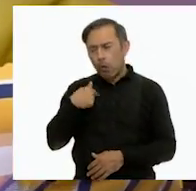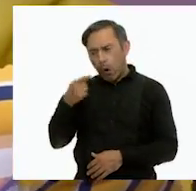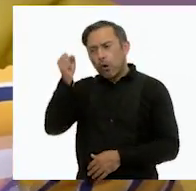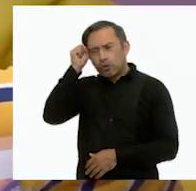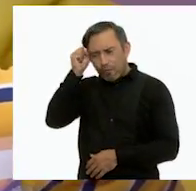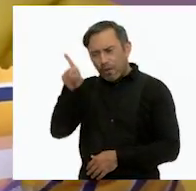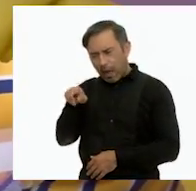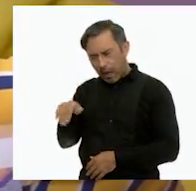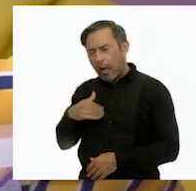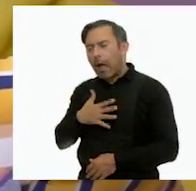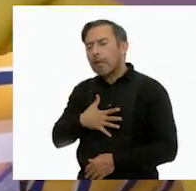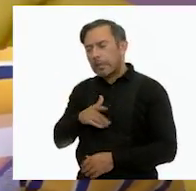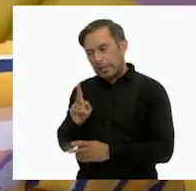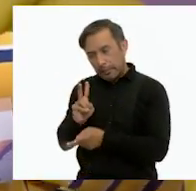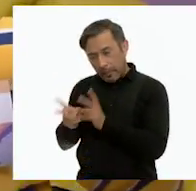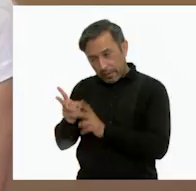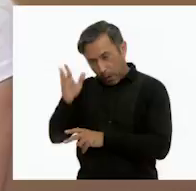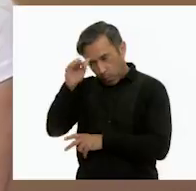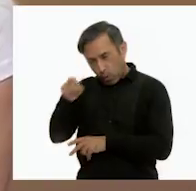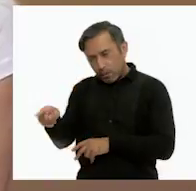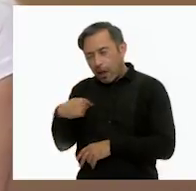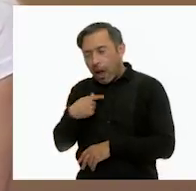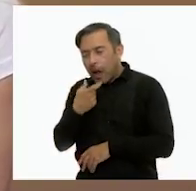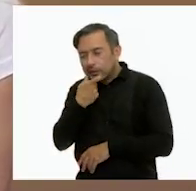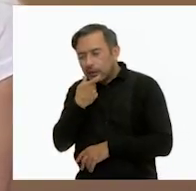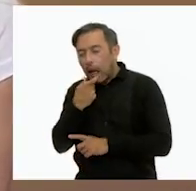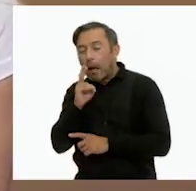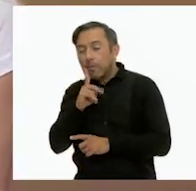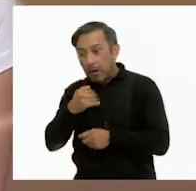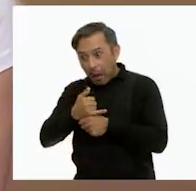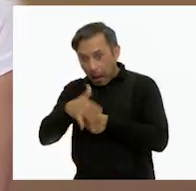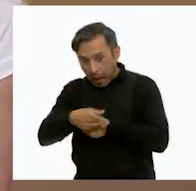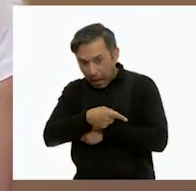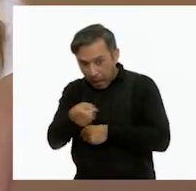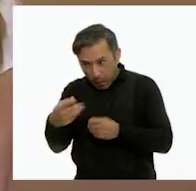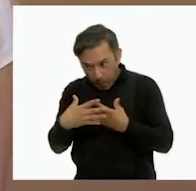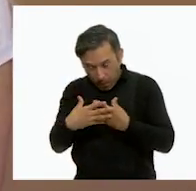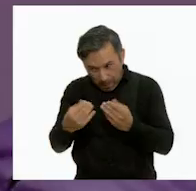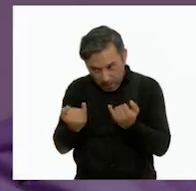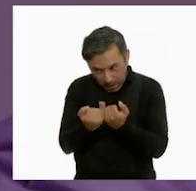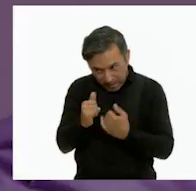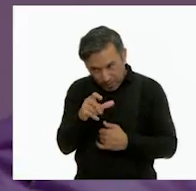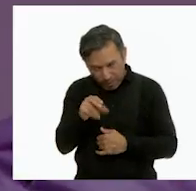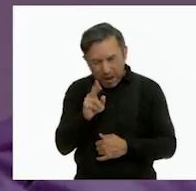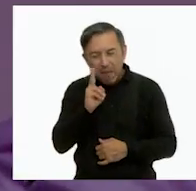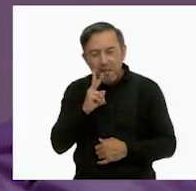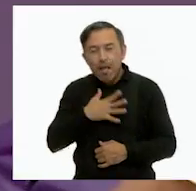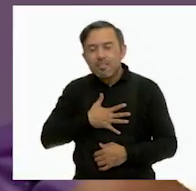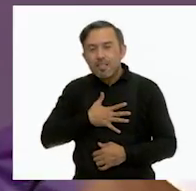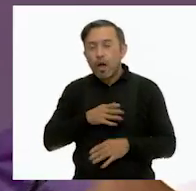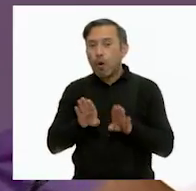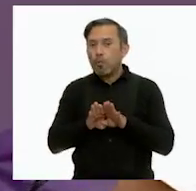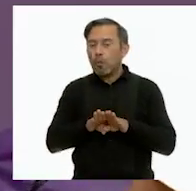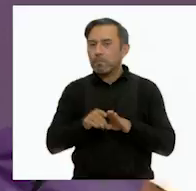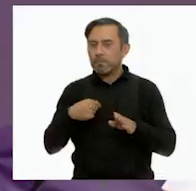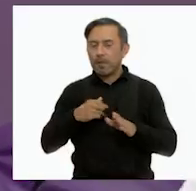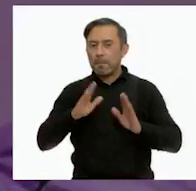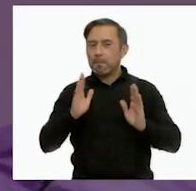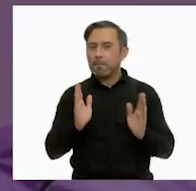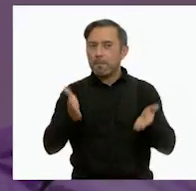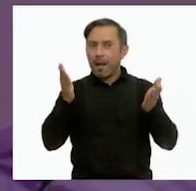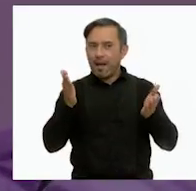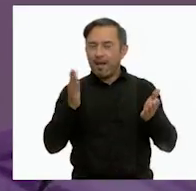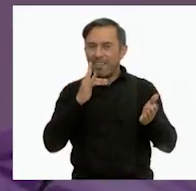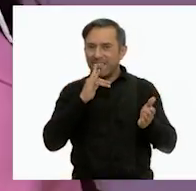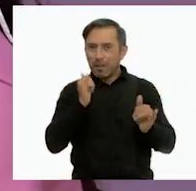galleta para ver si todos se comían la galleta. Y todos, fue una trampa, y todos se comieron